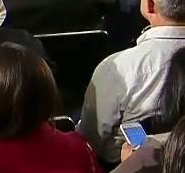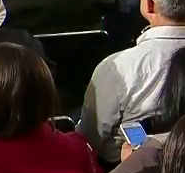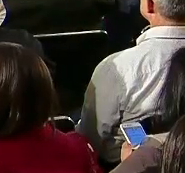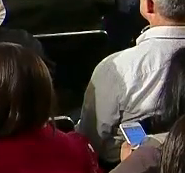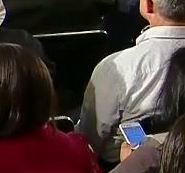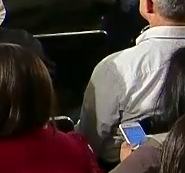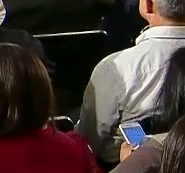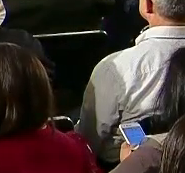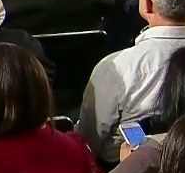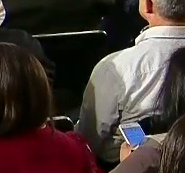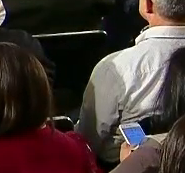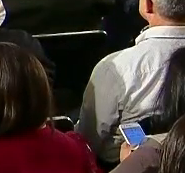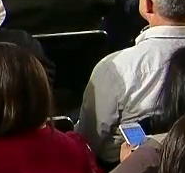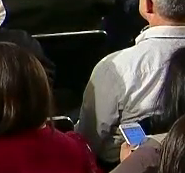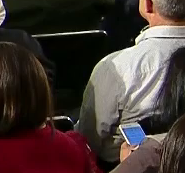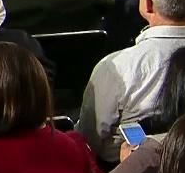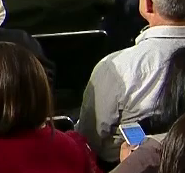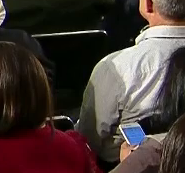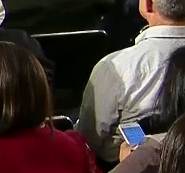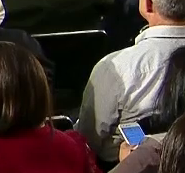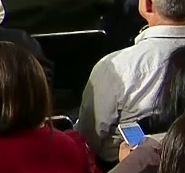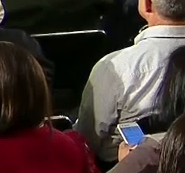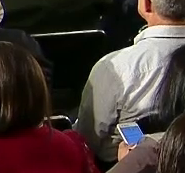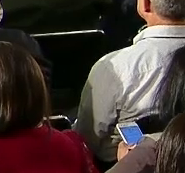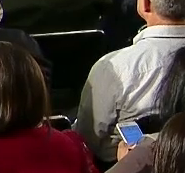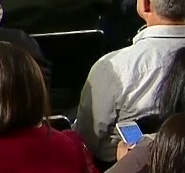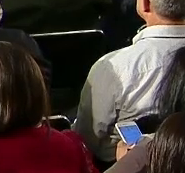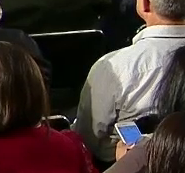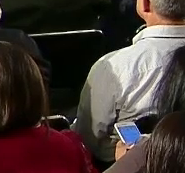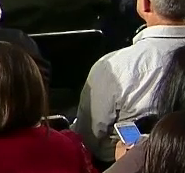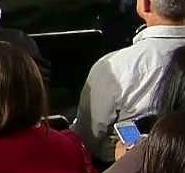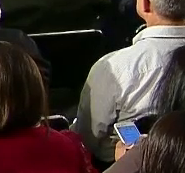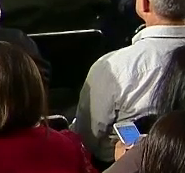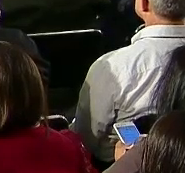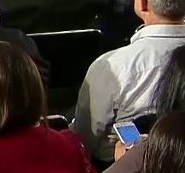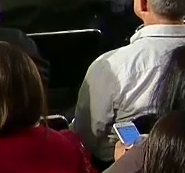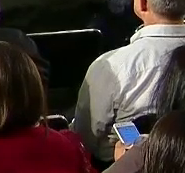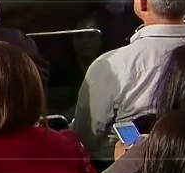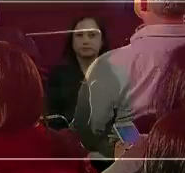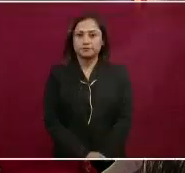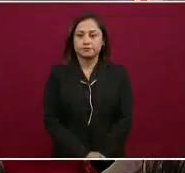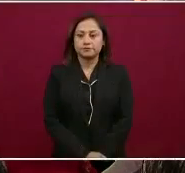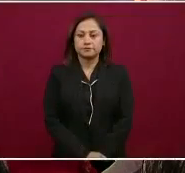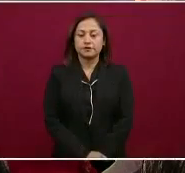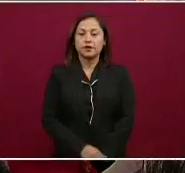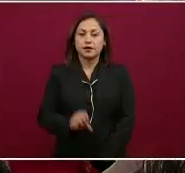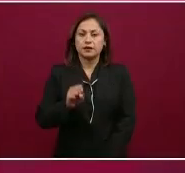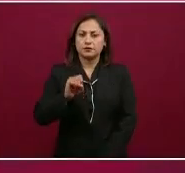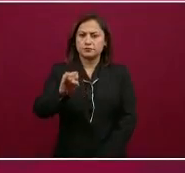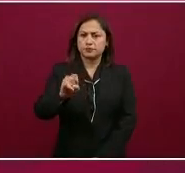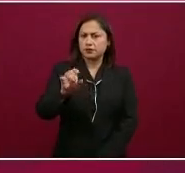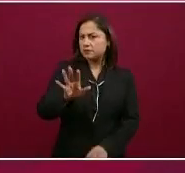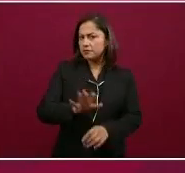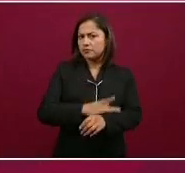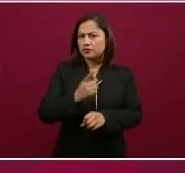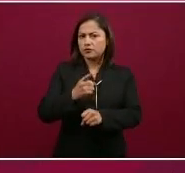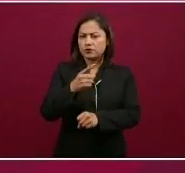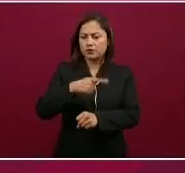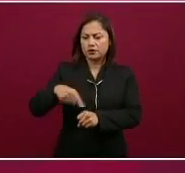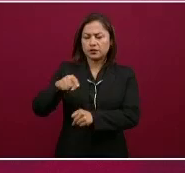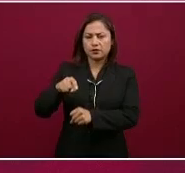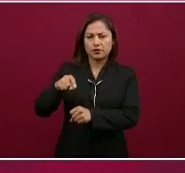son procesos que tienen que ver con acuerdos, incluso en el mismo